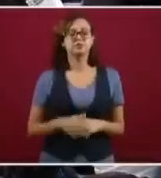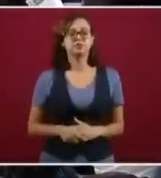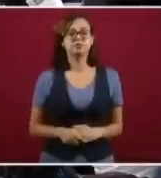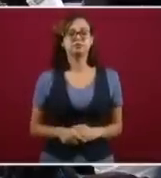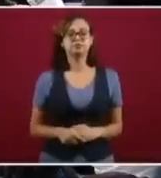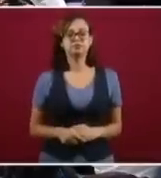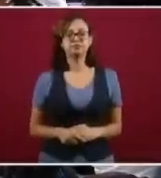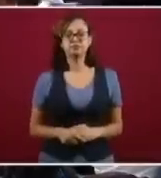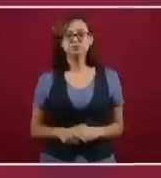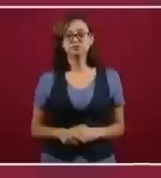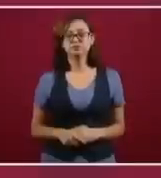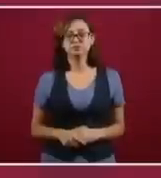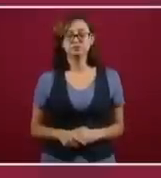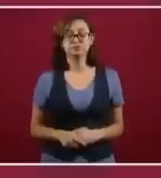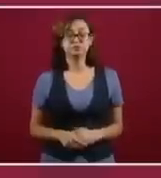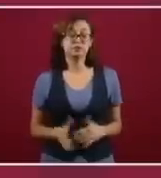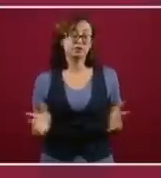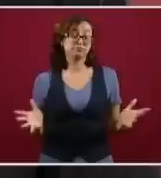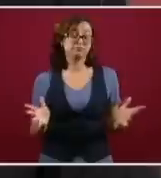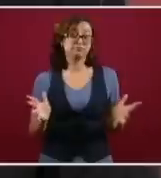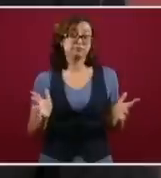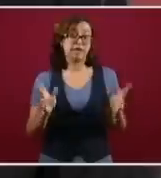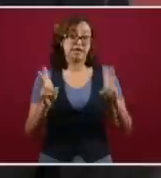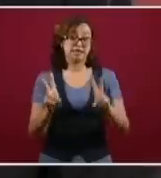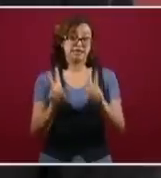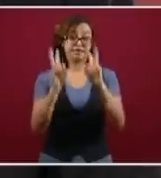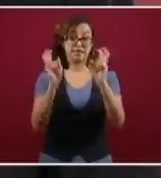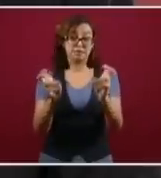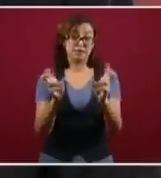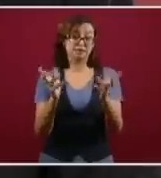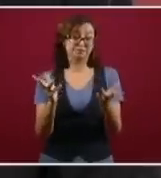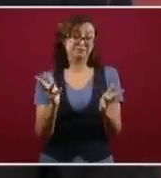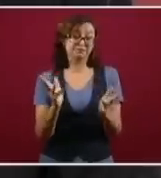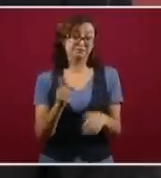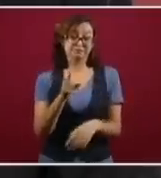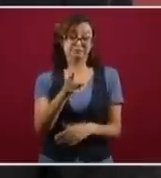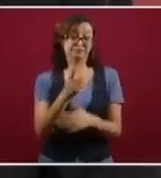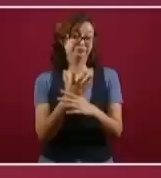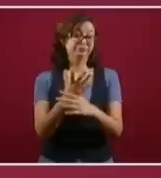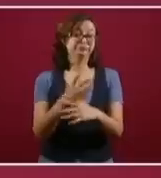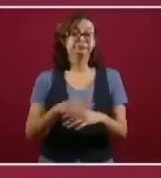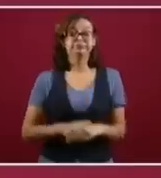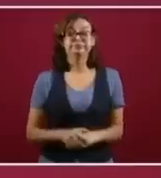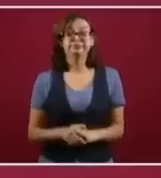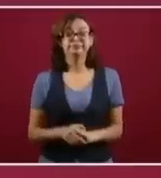ya que tocamos el tema, políticos